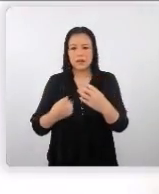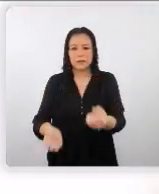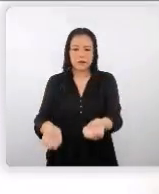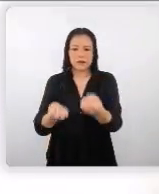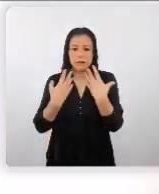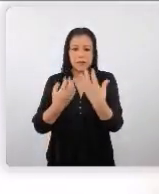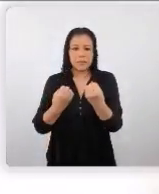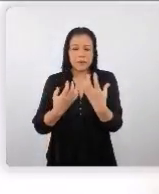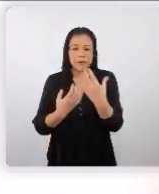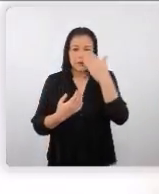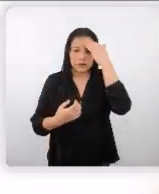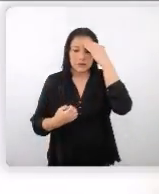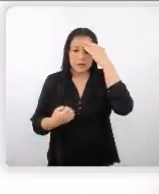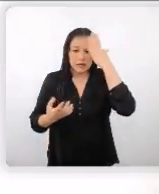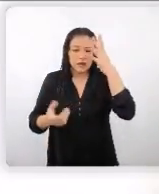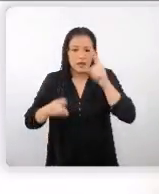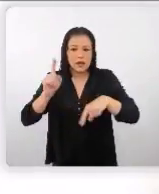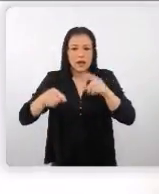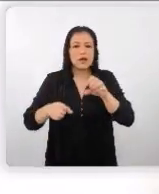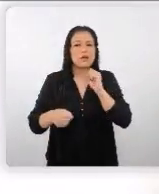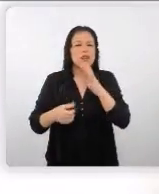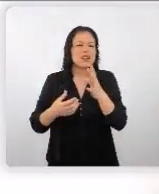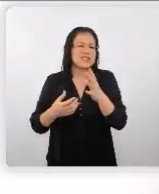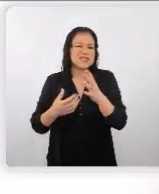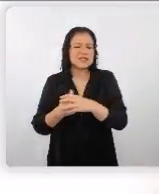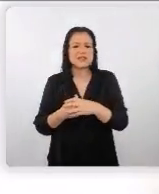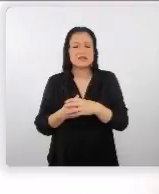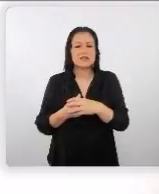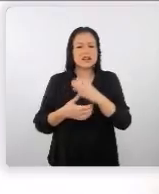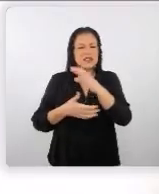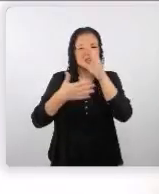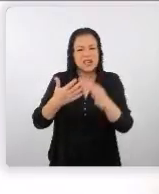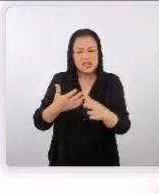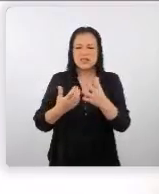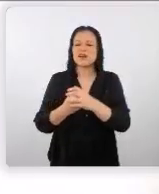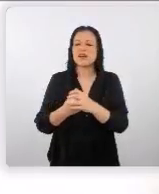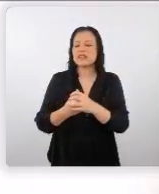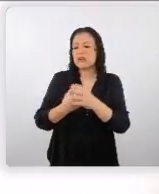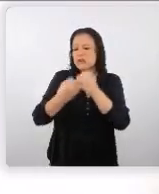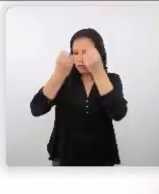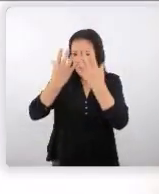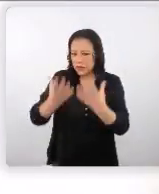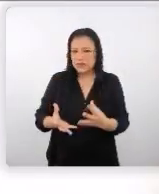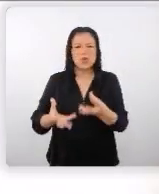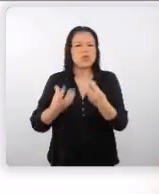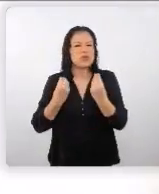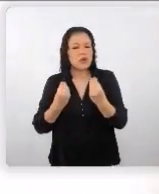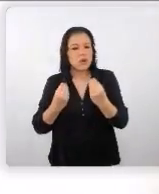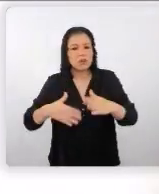brindarles algunos tips o algunos conocimientos, cómo poder